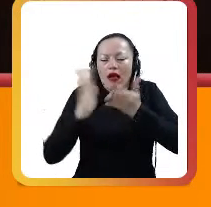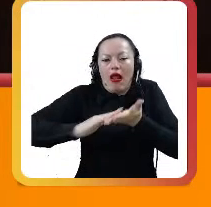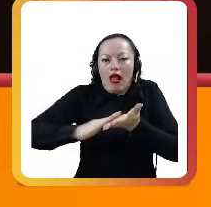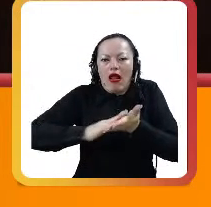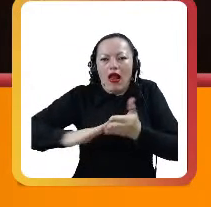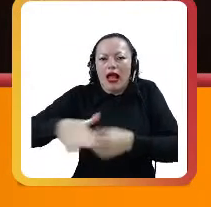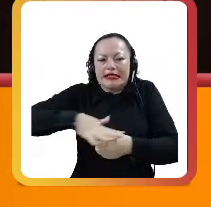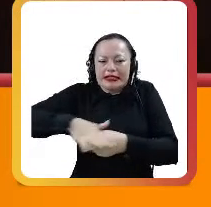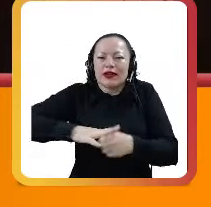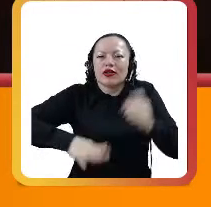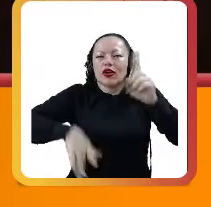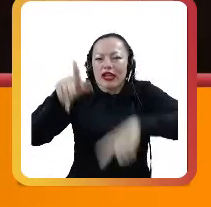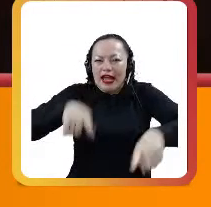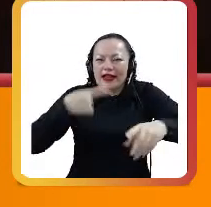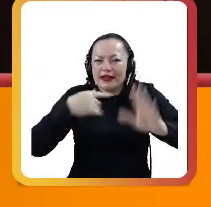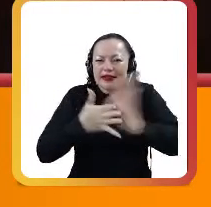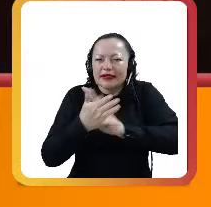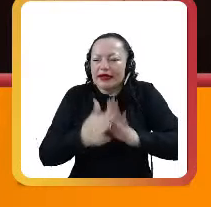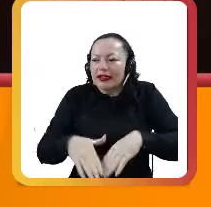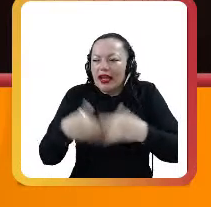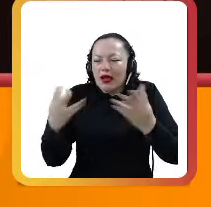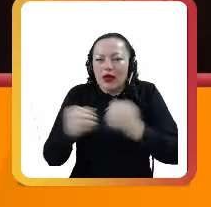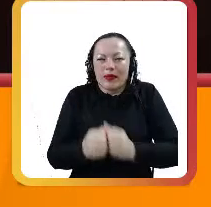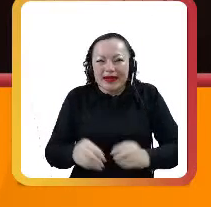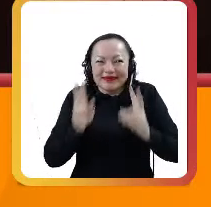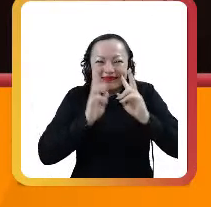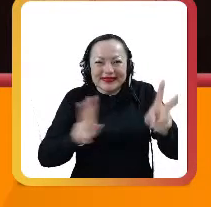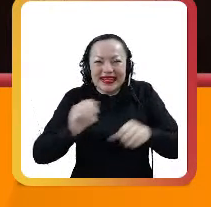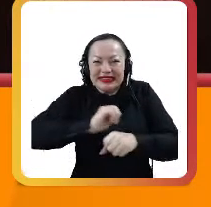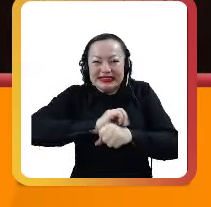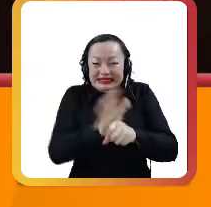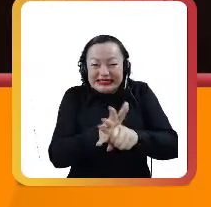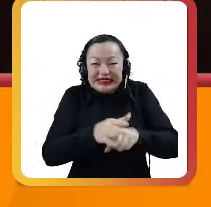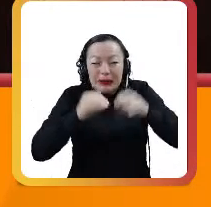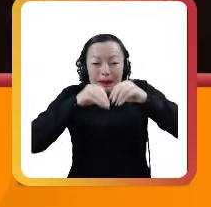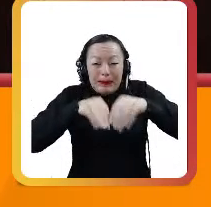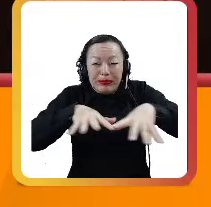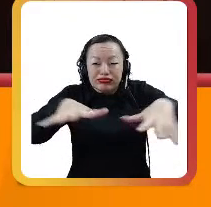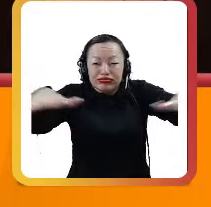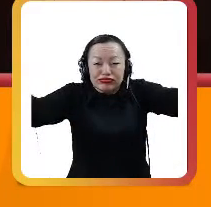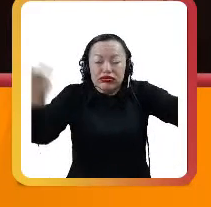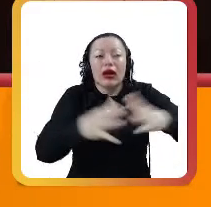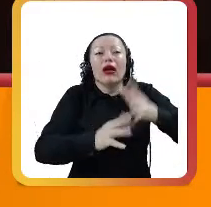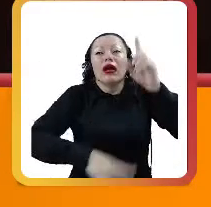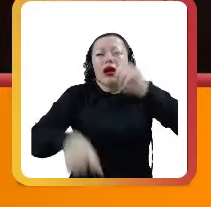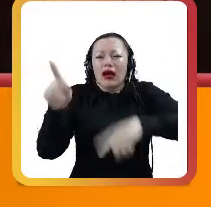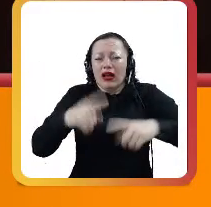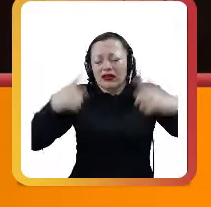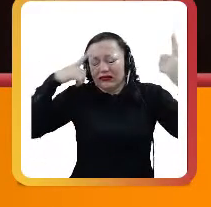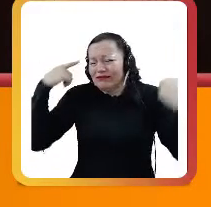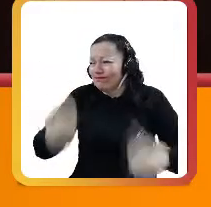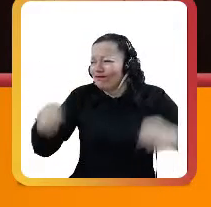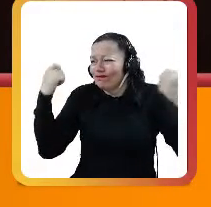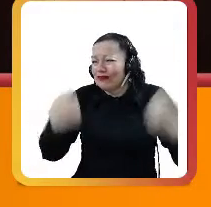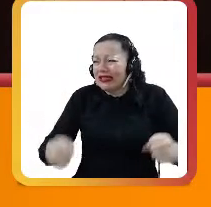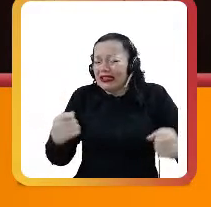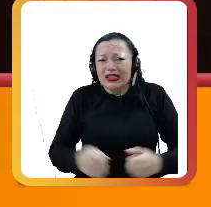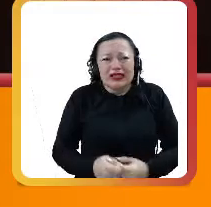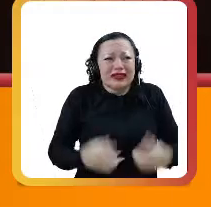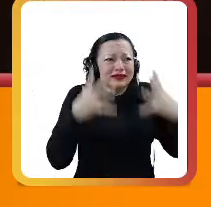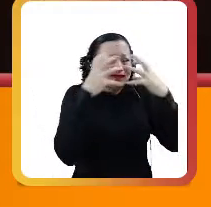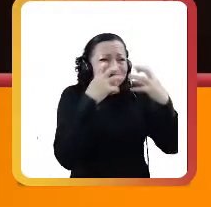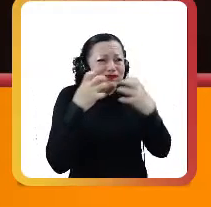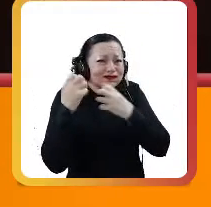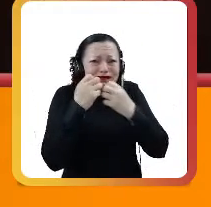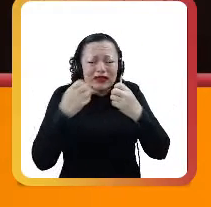situación. Esta situación de la pandemia, por ejemplo, es una situación que nos pone, a algunos nos saca de control, el desespero de no